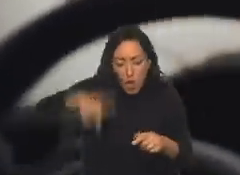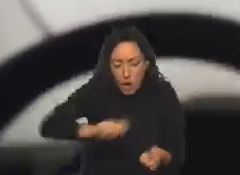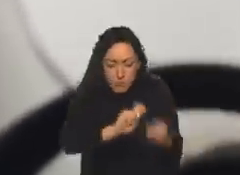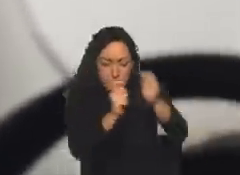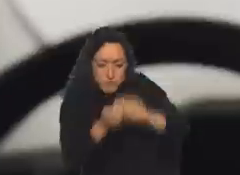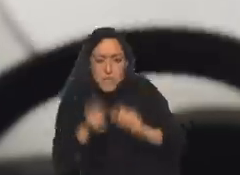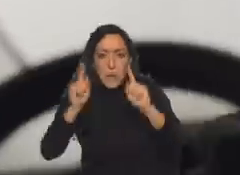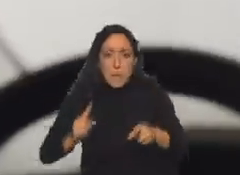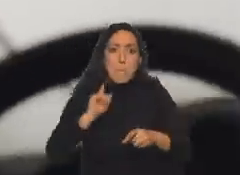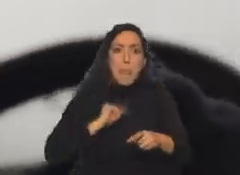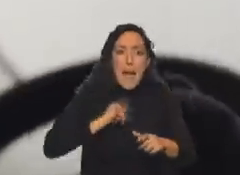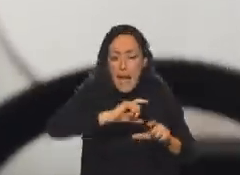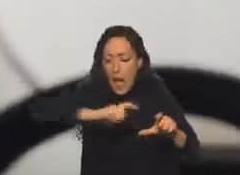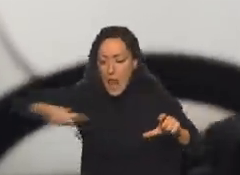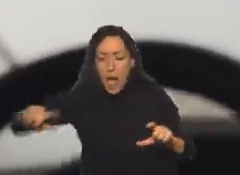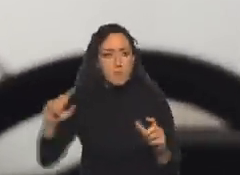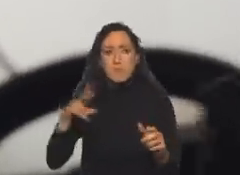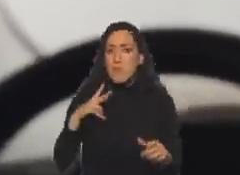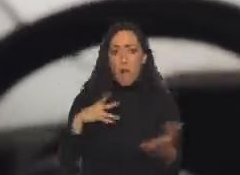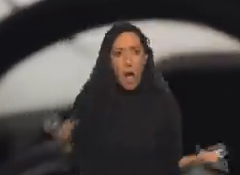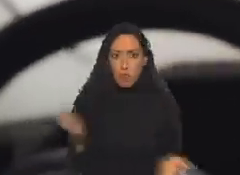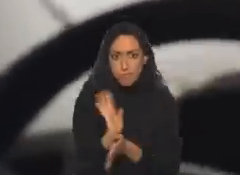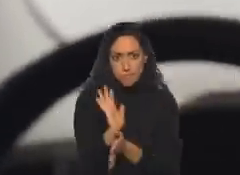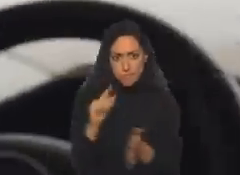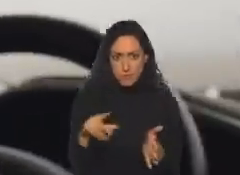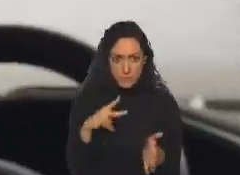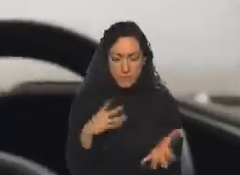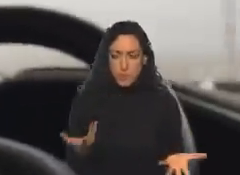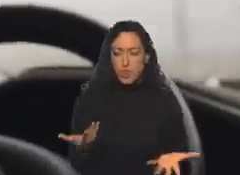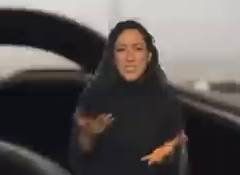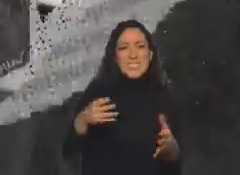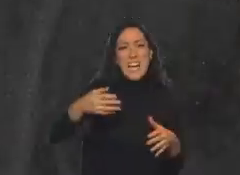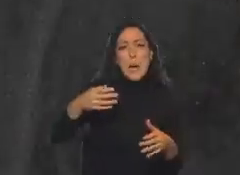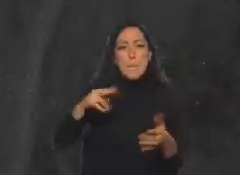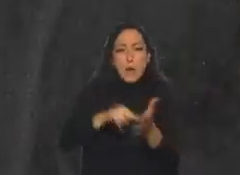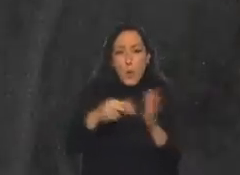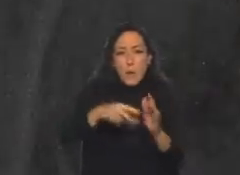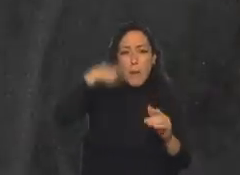Por eso que tenemos que rediscutir seriamente el problema agropecuario en la Argentina.